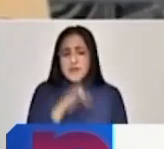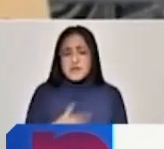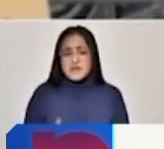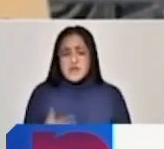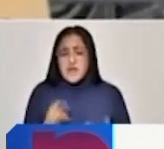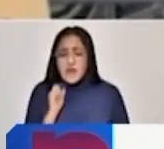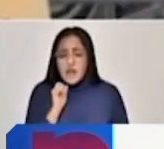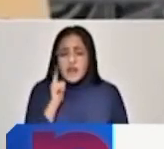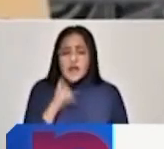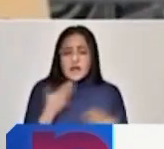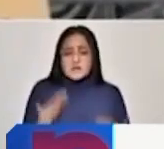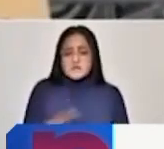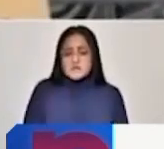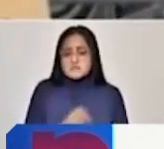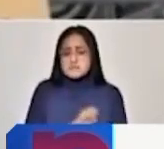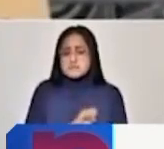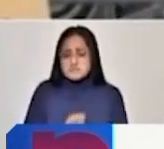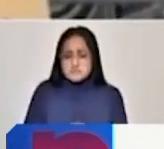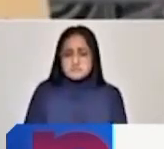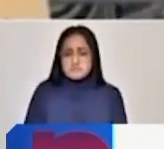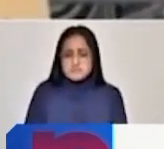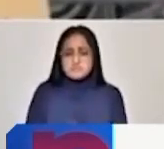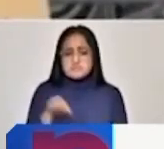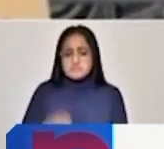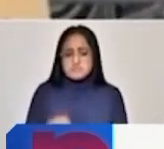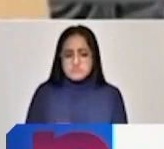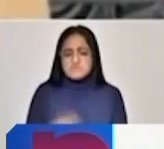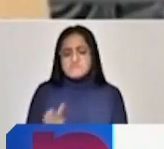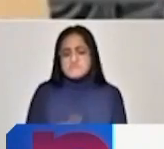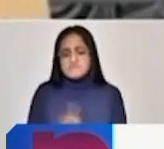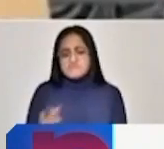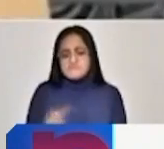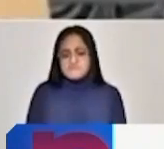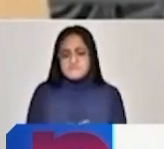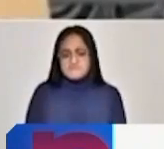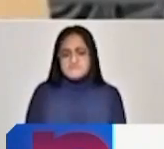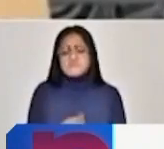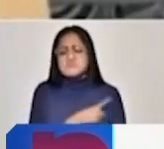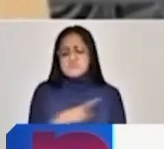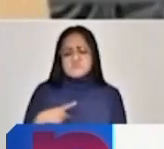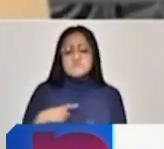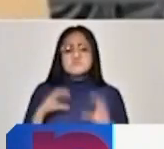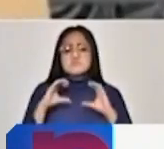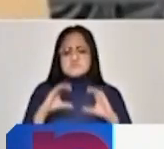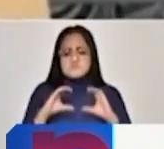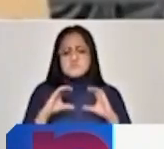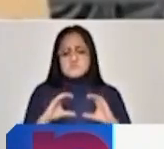secuelas muy, muy leves de este padecimiento. Hay que cuidarnos.